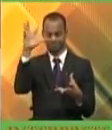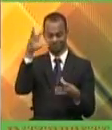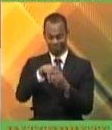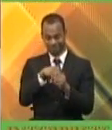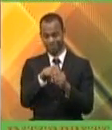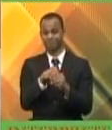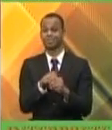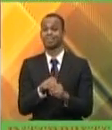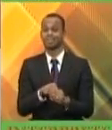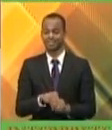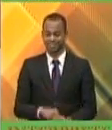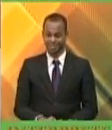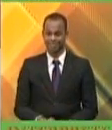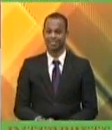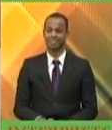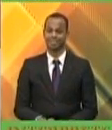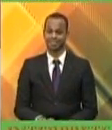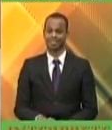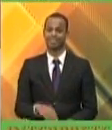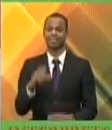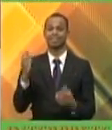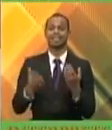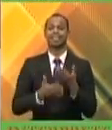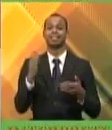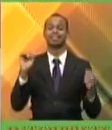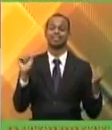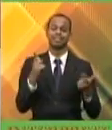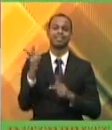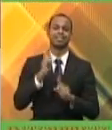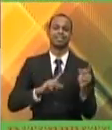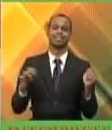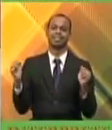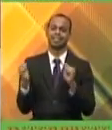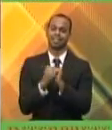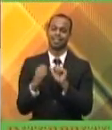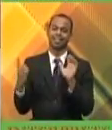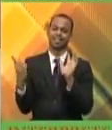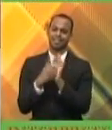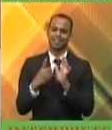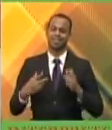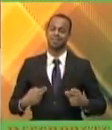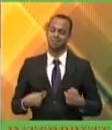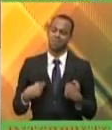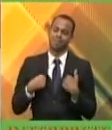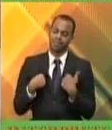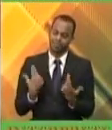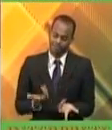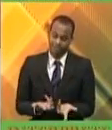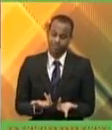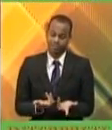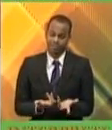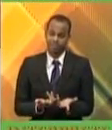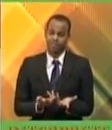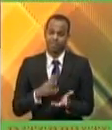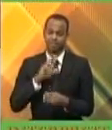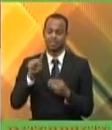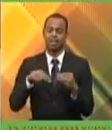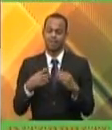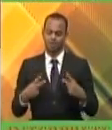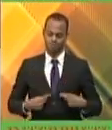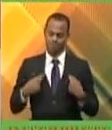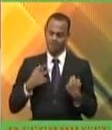ya eso vamos diríamos que casi todas las personas somos discapacitadas humanas en humanidad